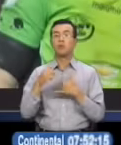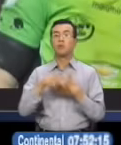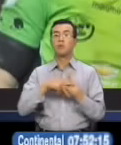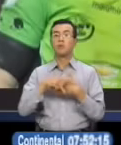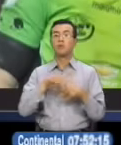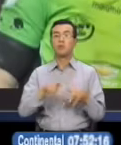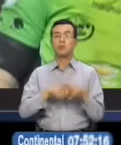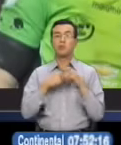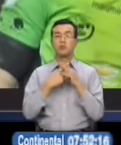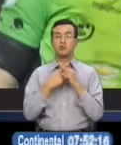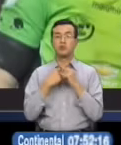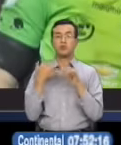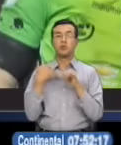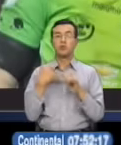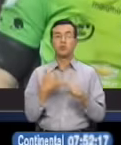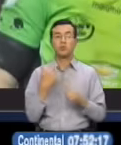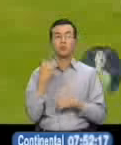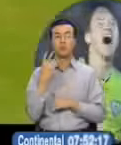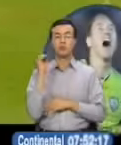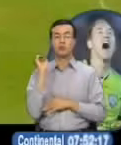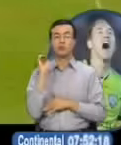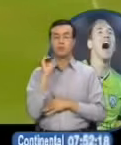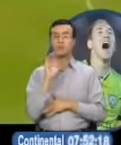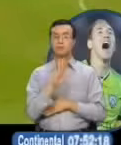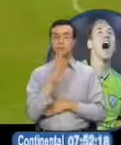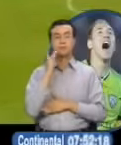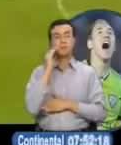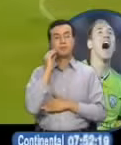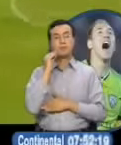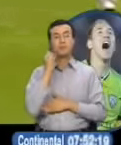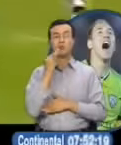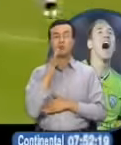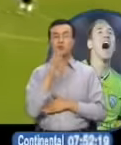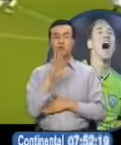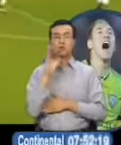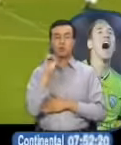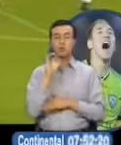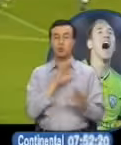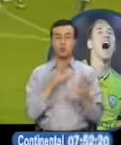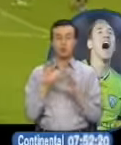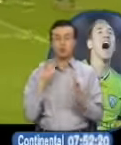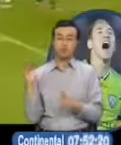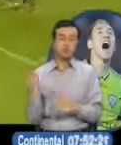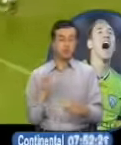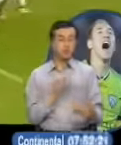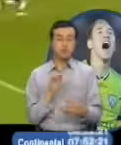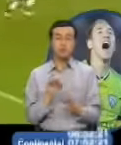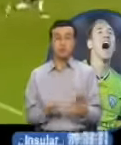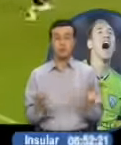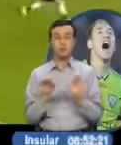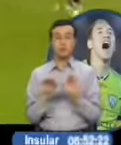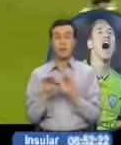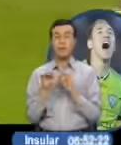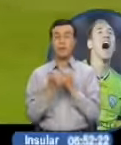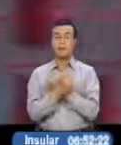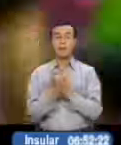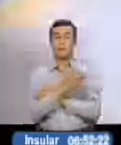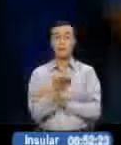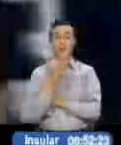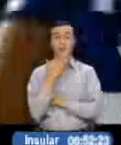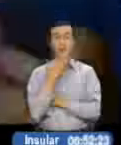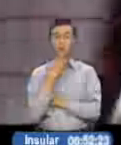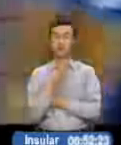inició en el club 12 de octubre de su país natal lleva en su historial de Copa más de 50 atajadas determinantes. El golero de Independiente mostró